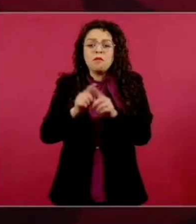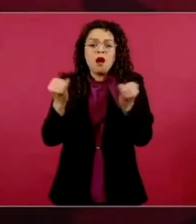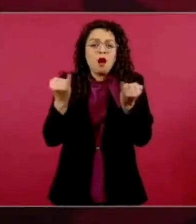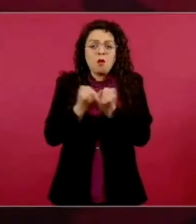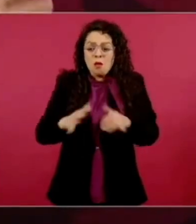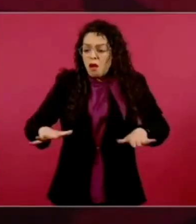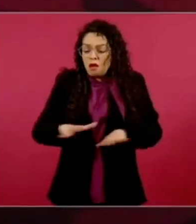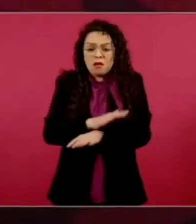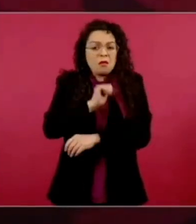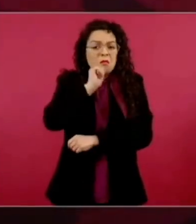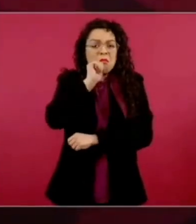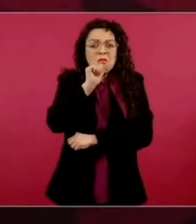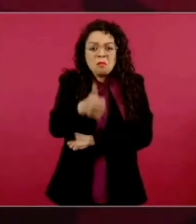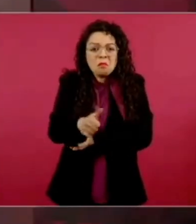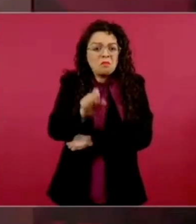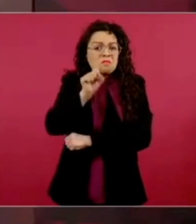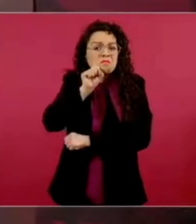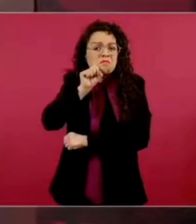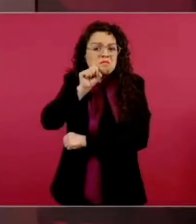Sigue lo mismo.